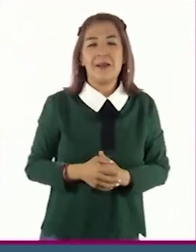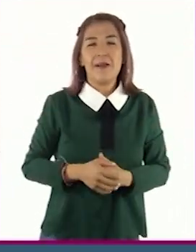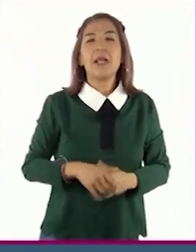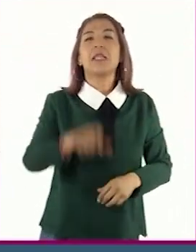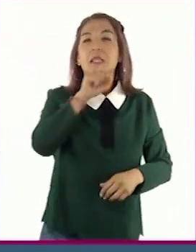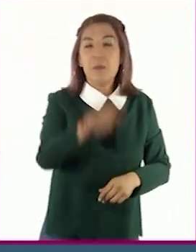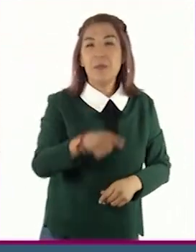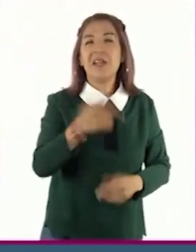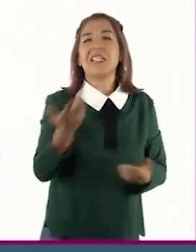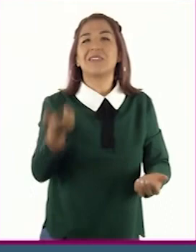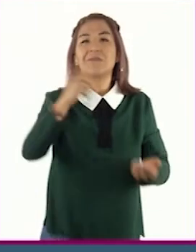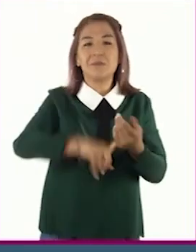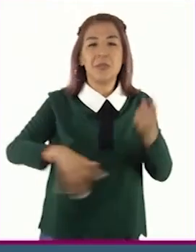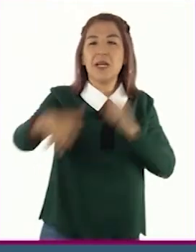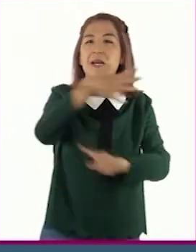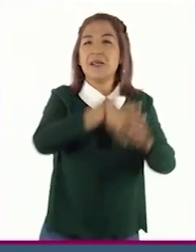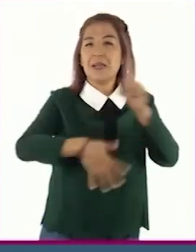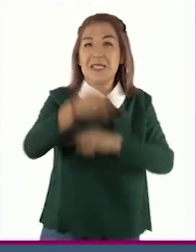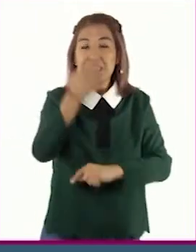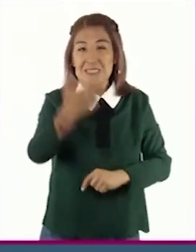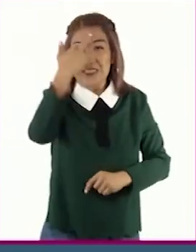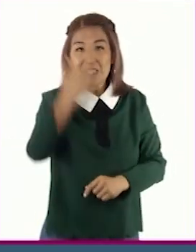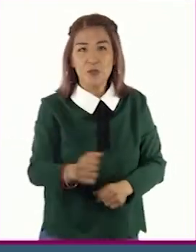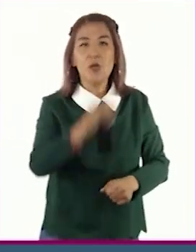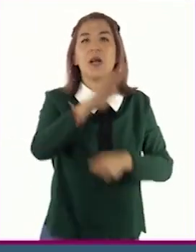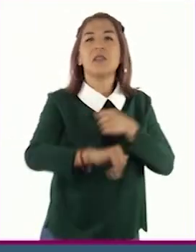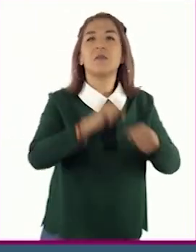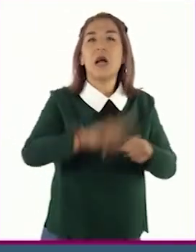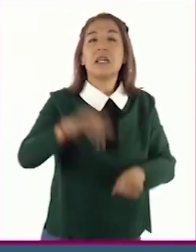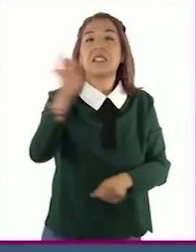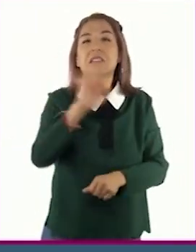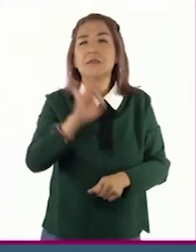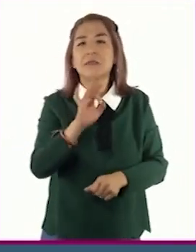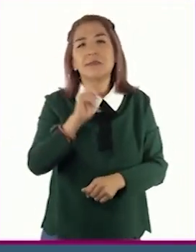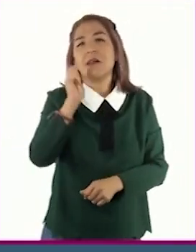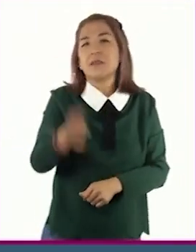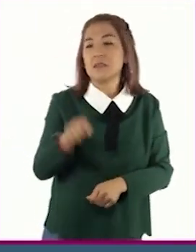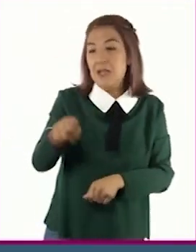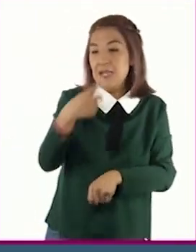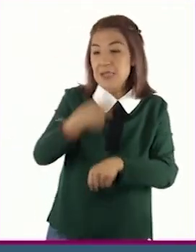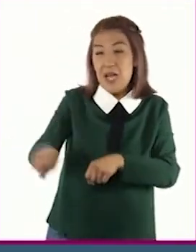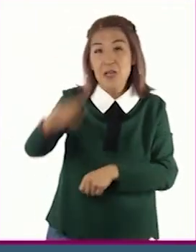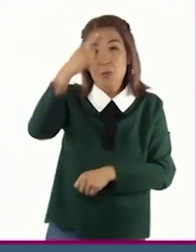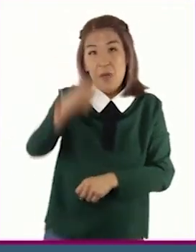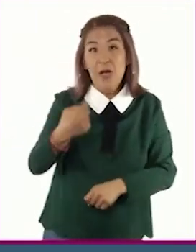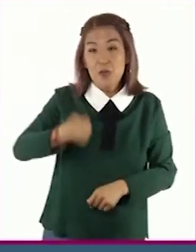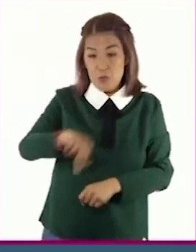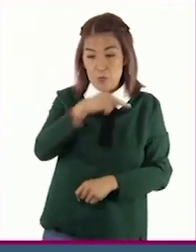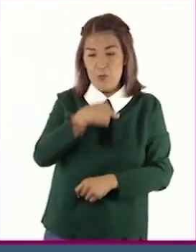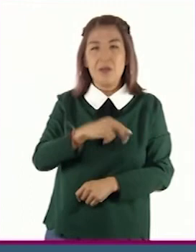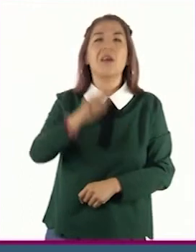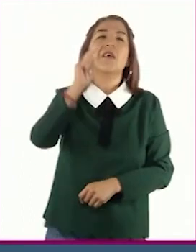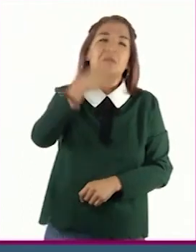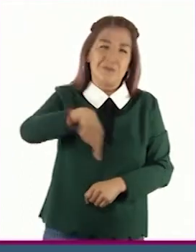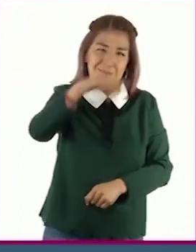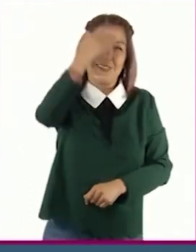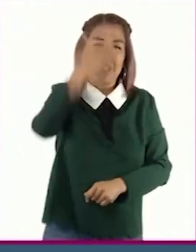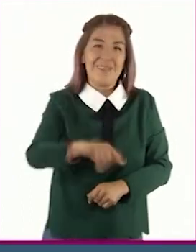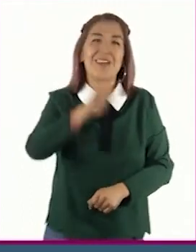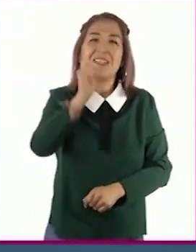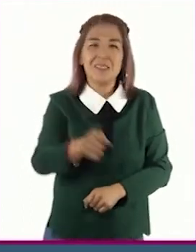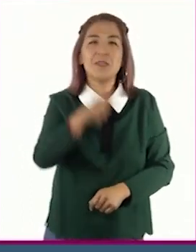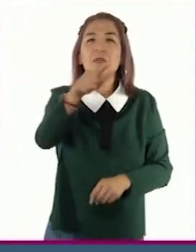además de impactar sobre estas especies, pues puede resultar o traducirse en un daño hacia nosotros, que sabemos que